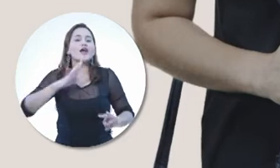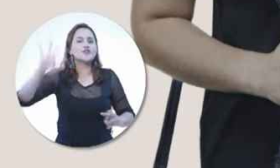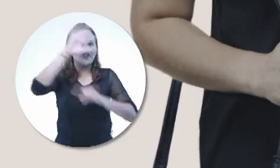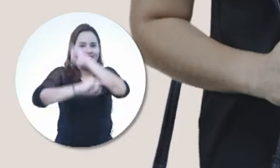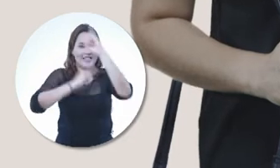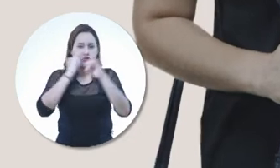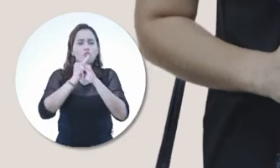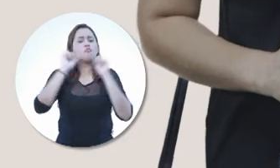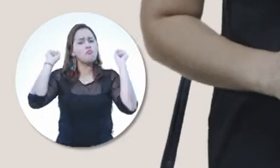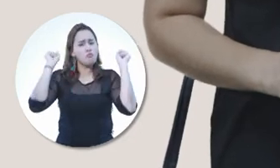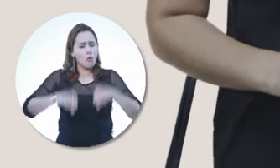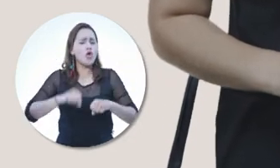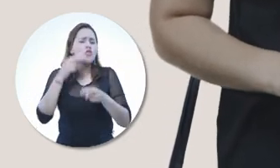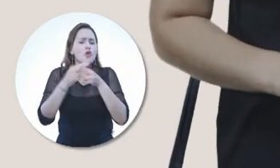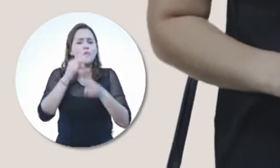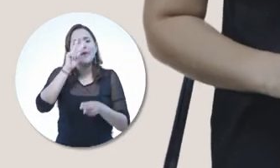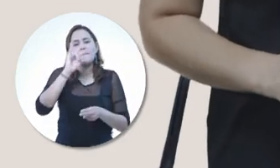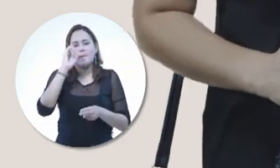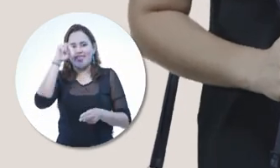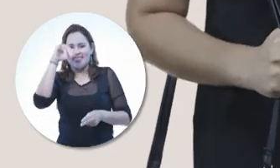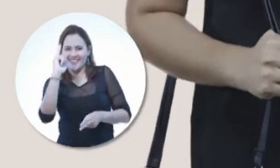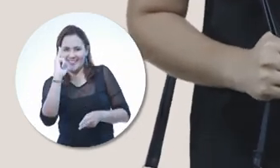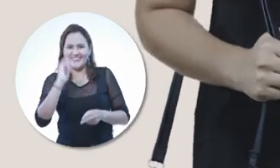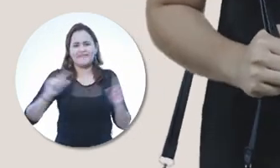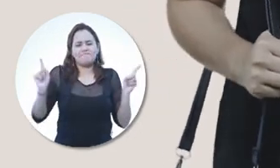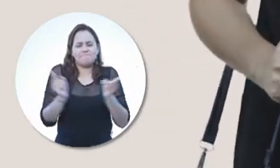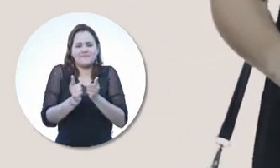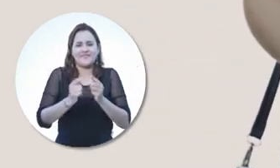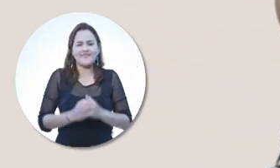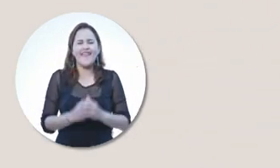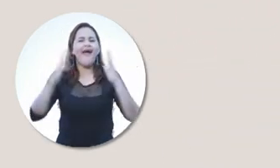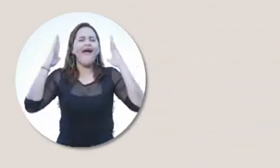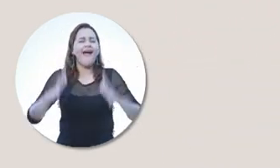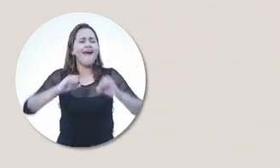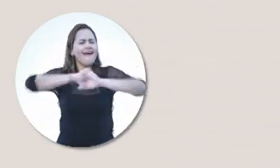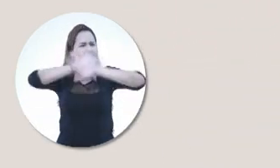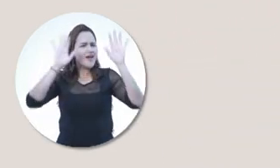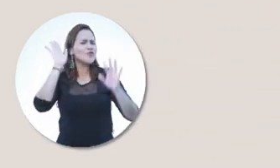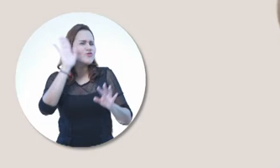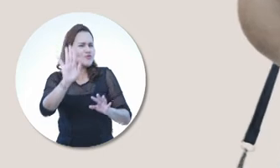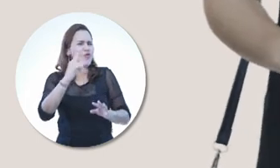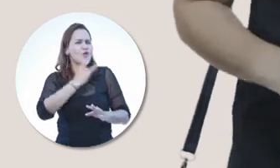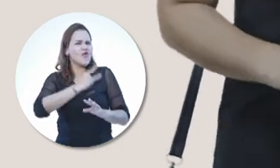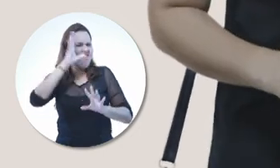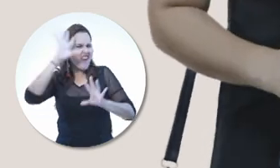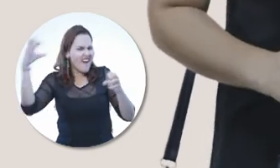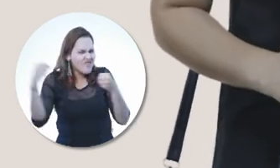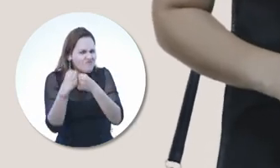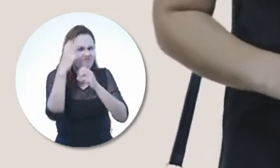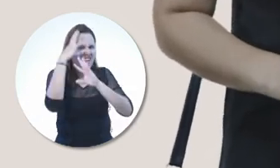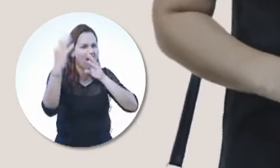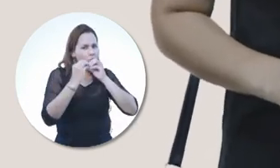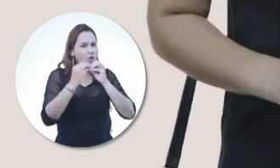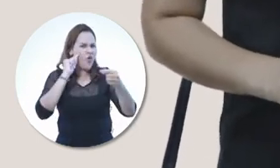internacional, pero me puedes decir Vini. Ah, claro, lo de las alianzas con otras universidades del exterior,